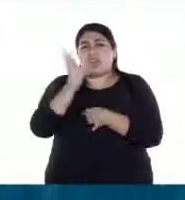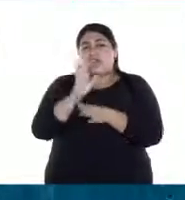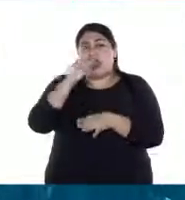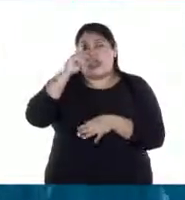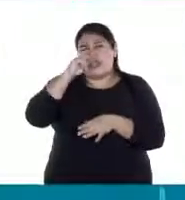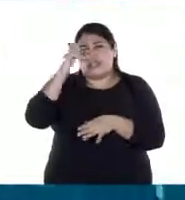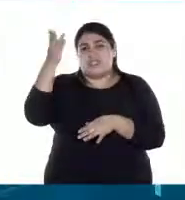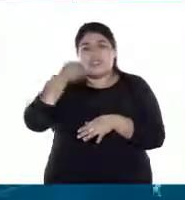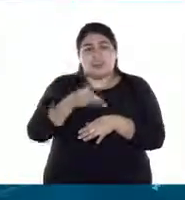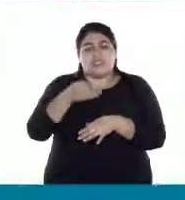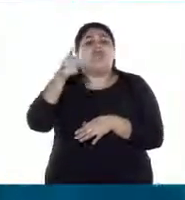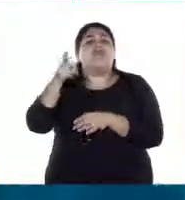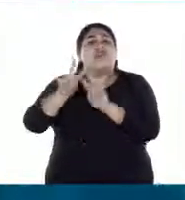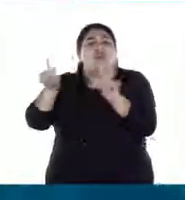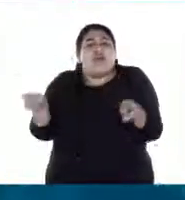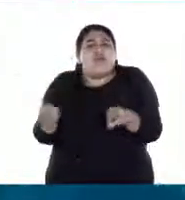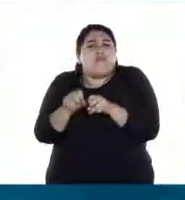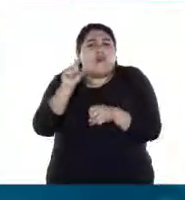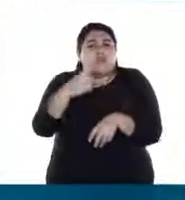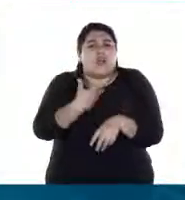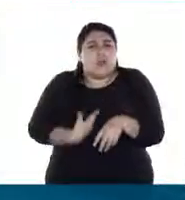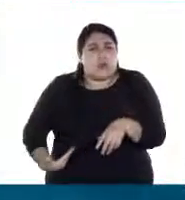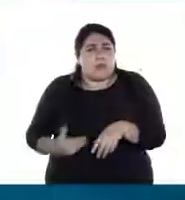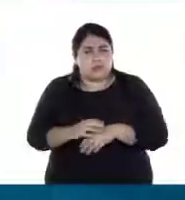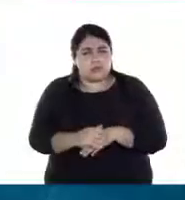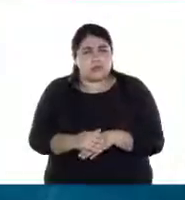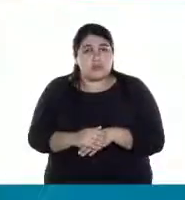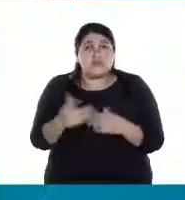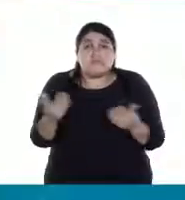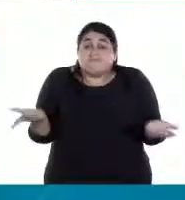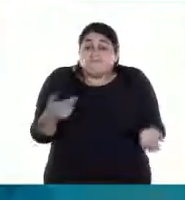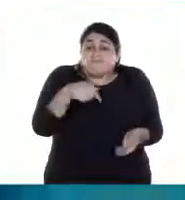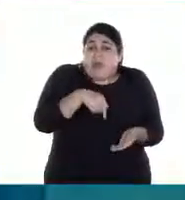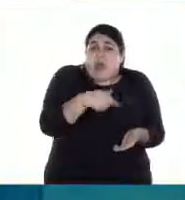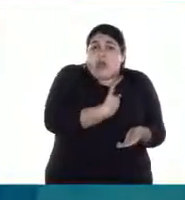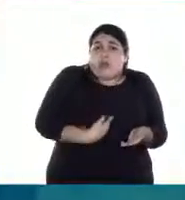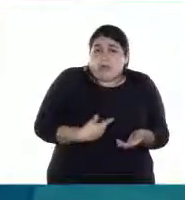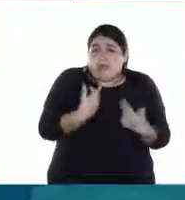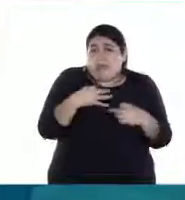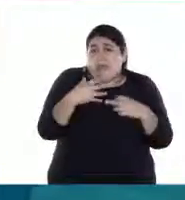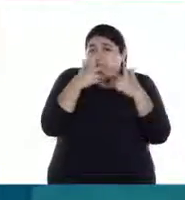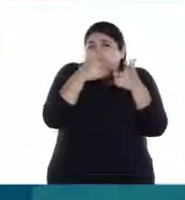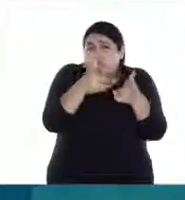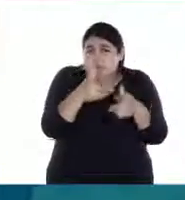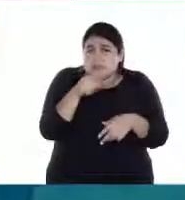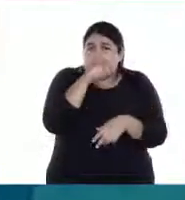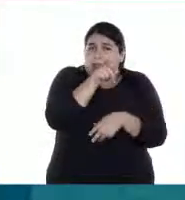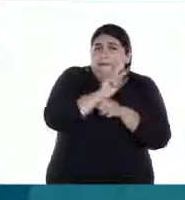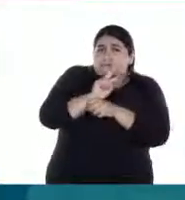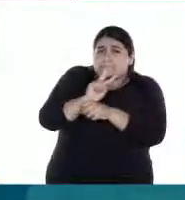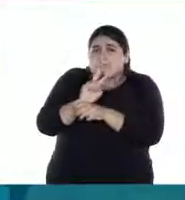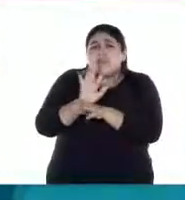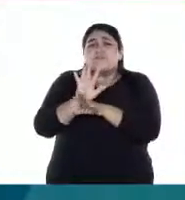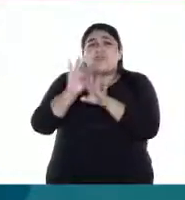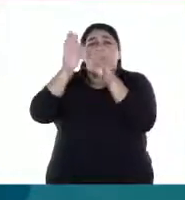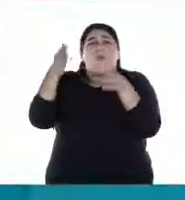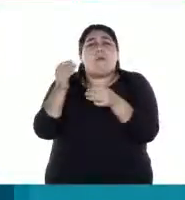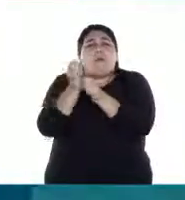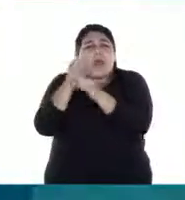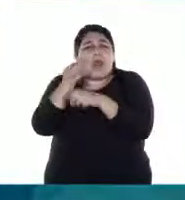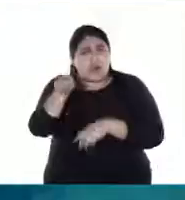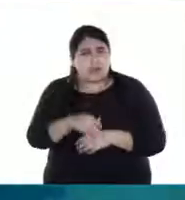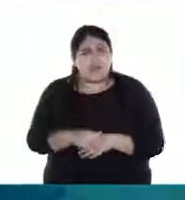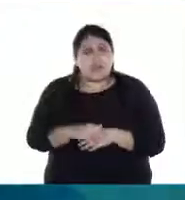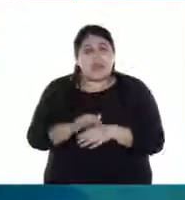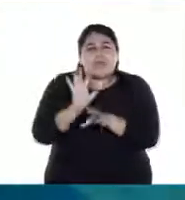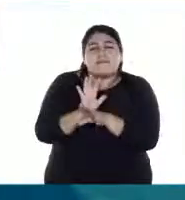fondos públicos. Y el gobierno, hay que decirlo claramente también, protege a esos laboratorios, manteniendo en